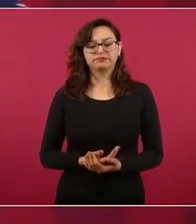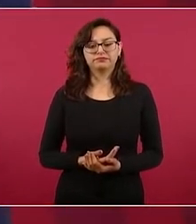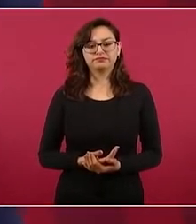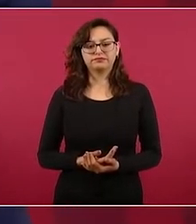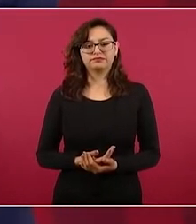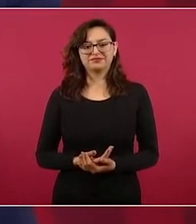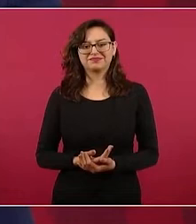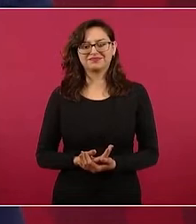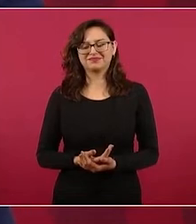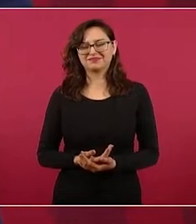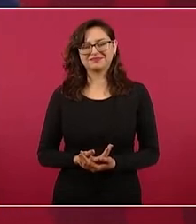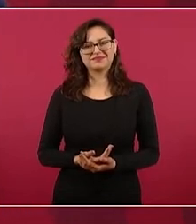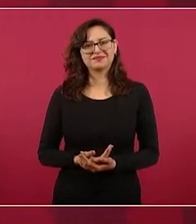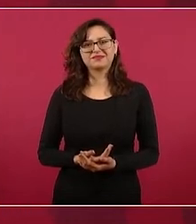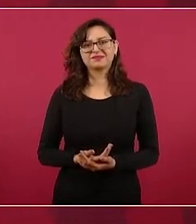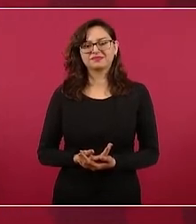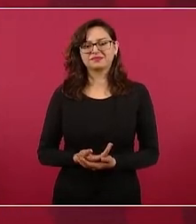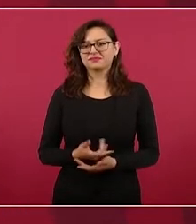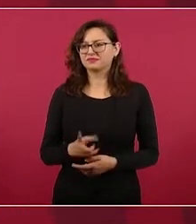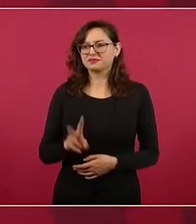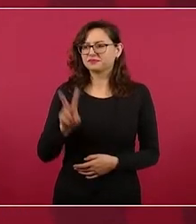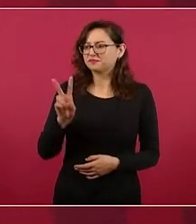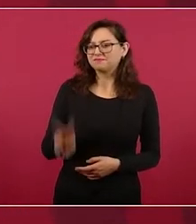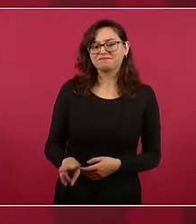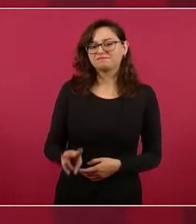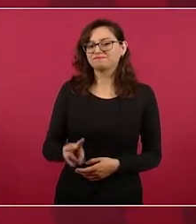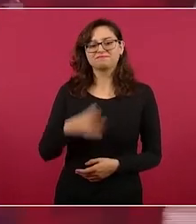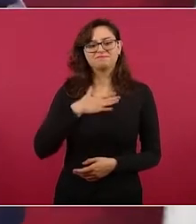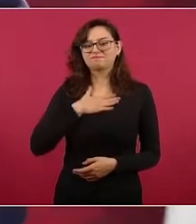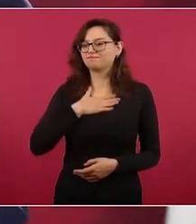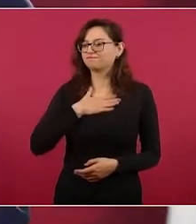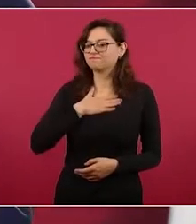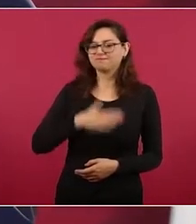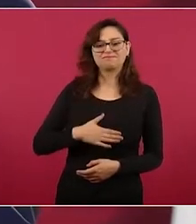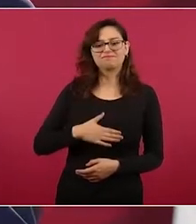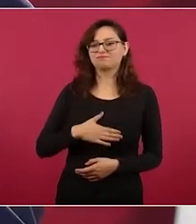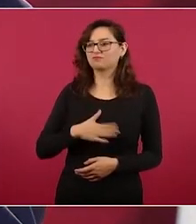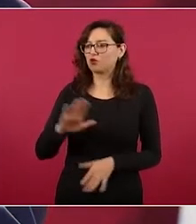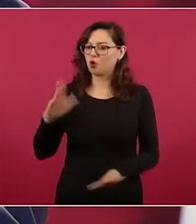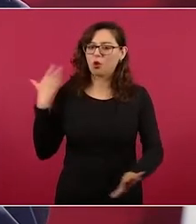significa un acto injusto, inhumano,